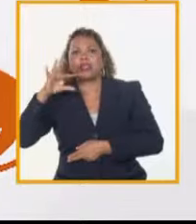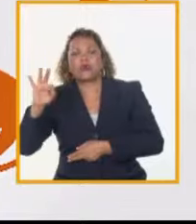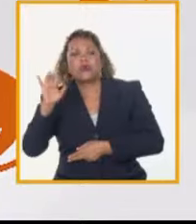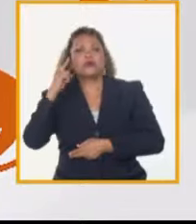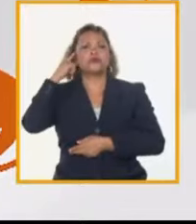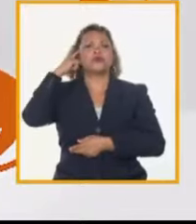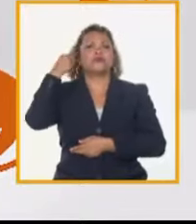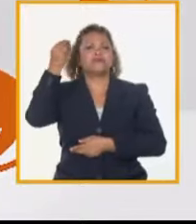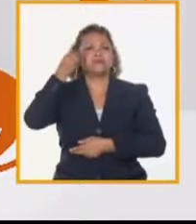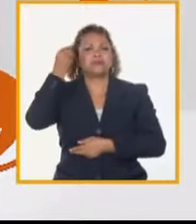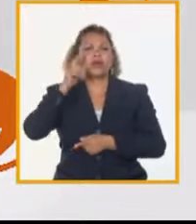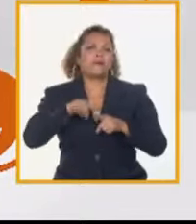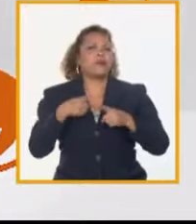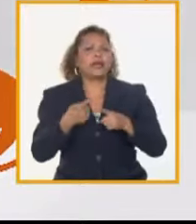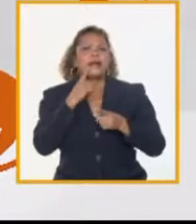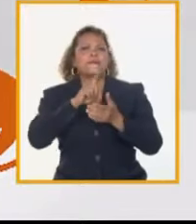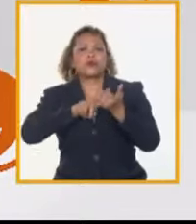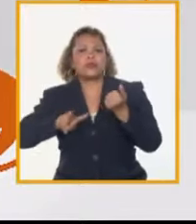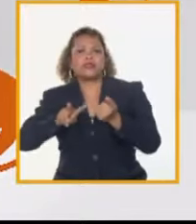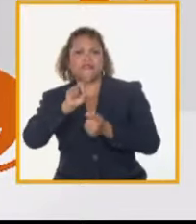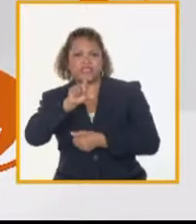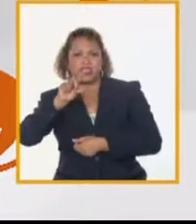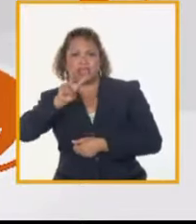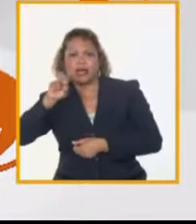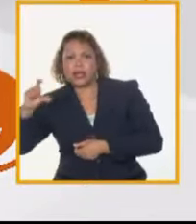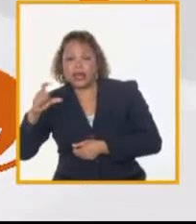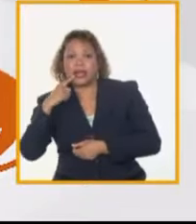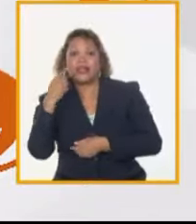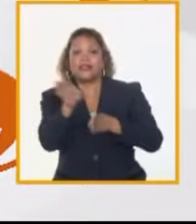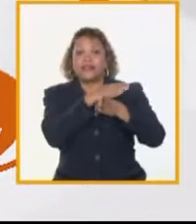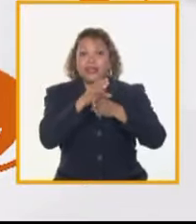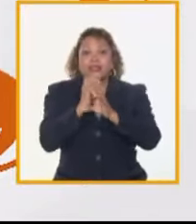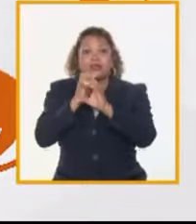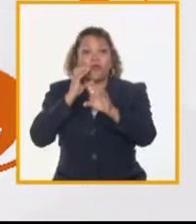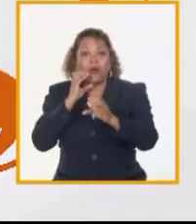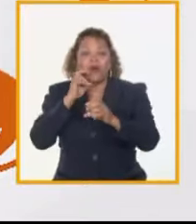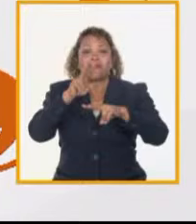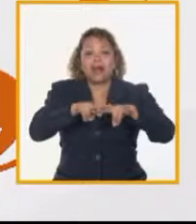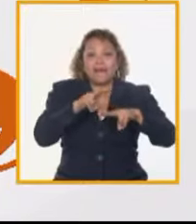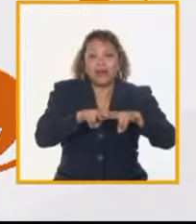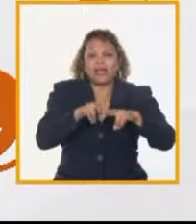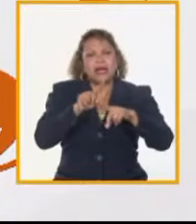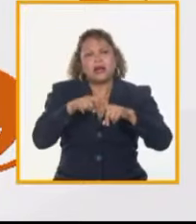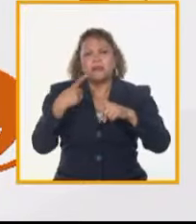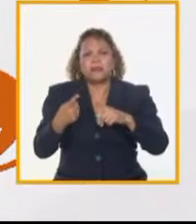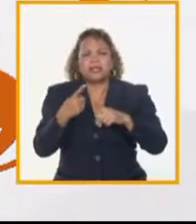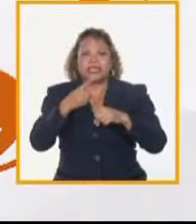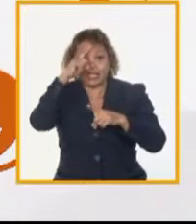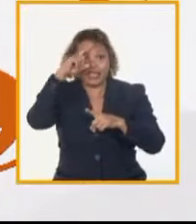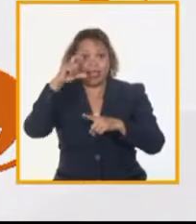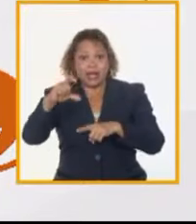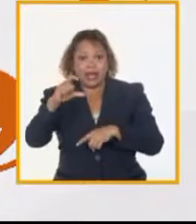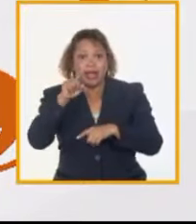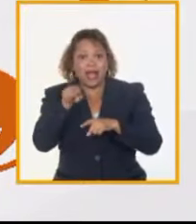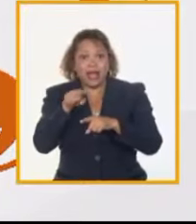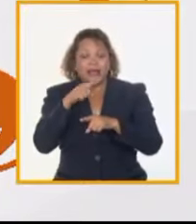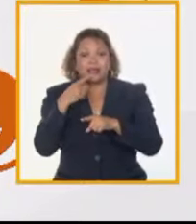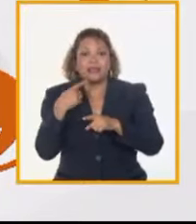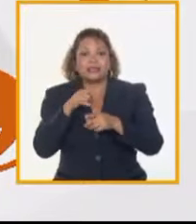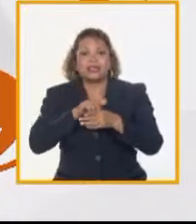varias rutas hacia La Habana, sobre todo que salen desde el mismo Santa Clara 3, que representan una capacidad de más de